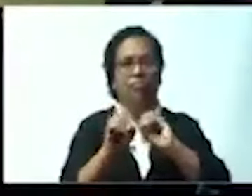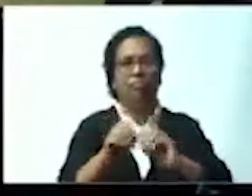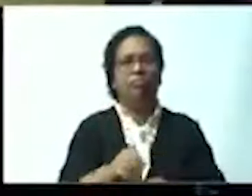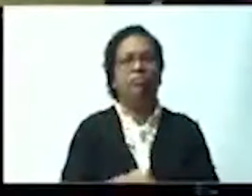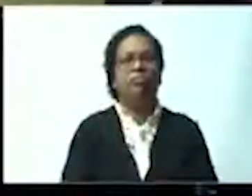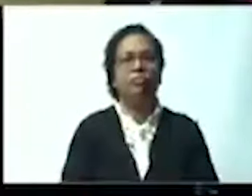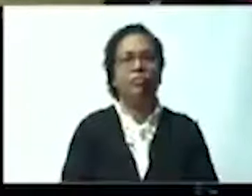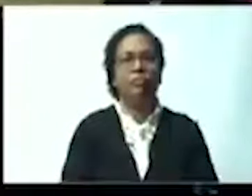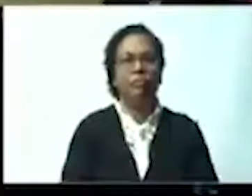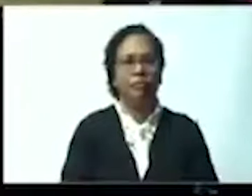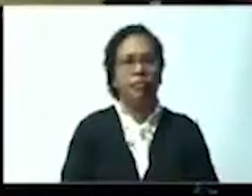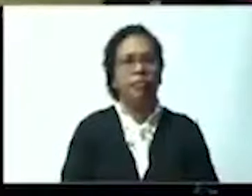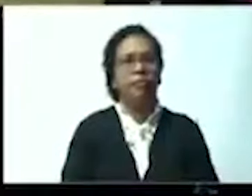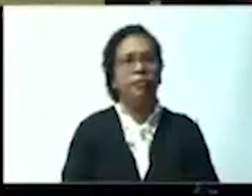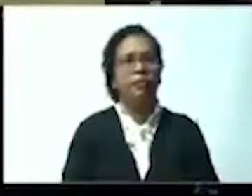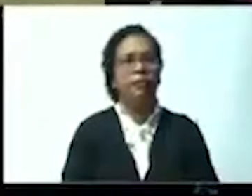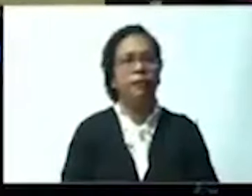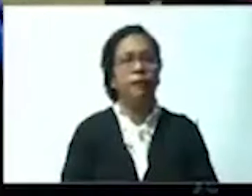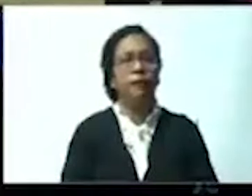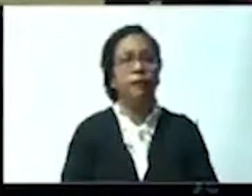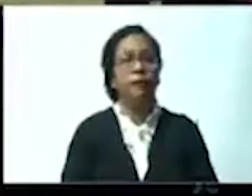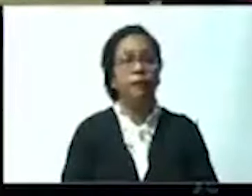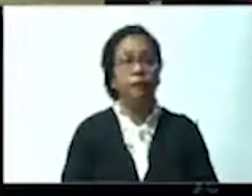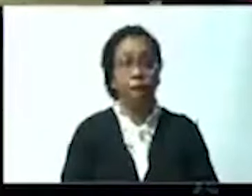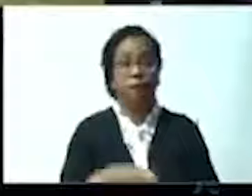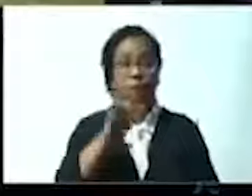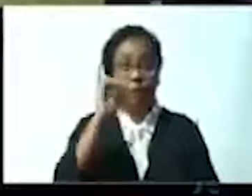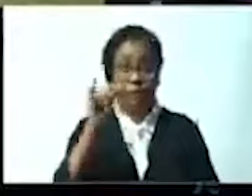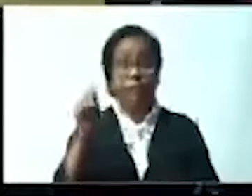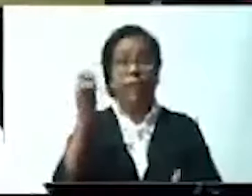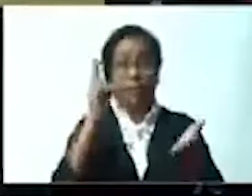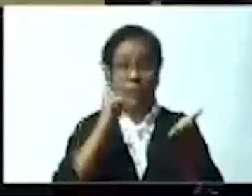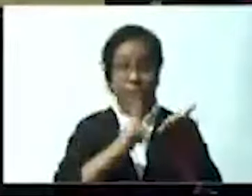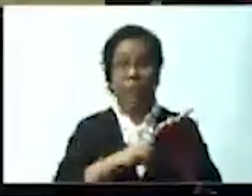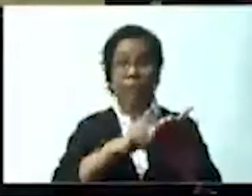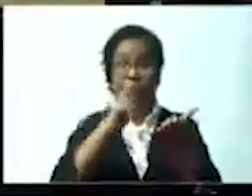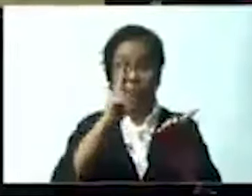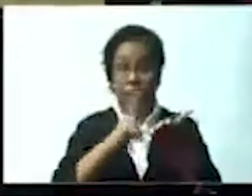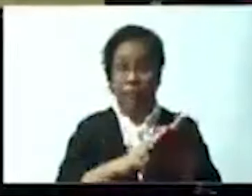exención. Este contrato mantiene